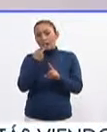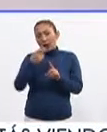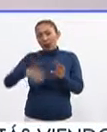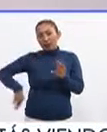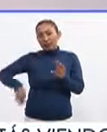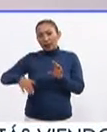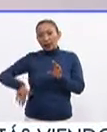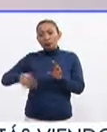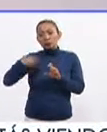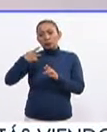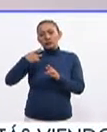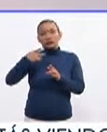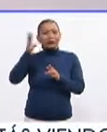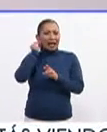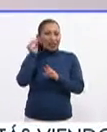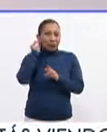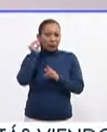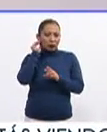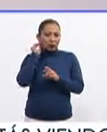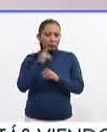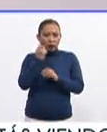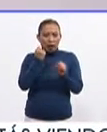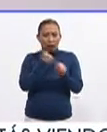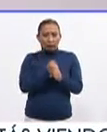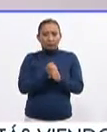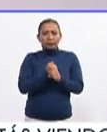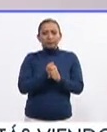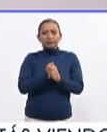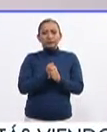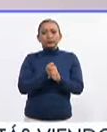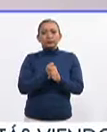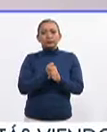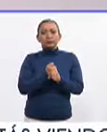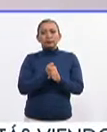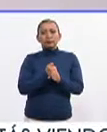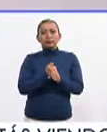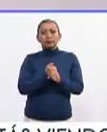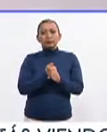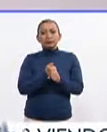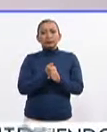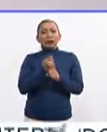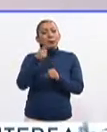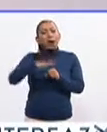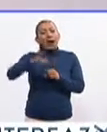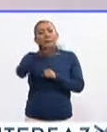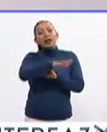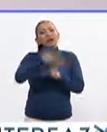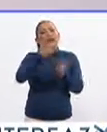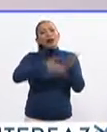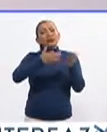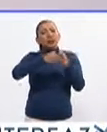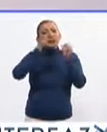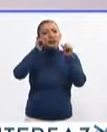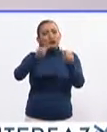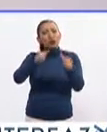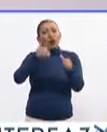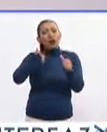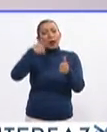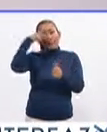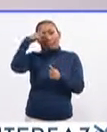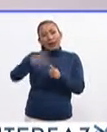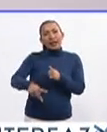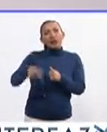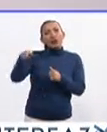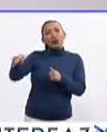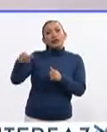uno de los programas de radio del año pasado, de cuáles son los retos para el ambiente, principalmente en México